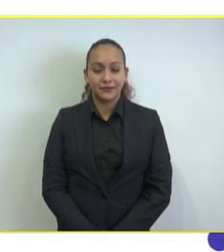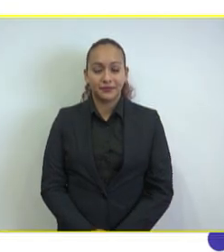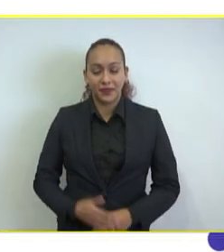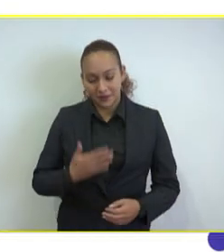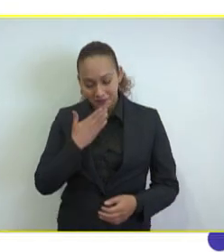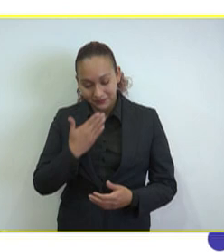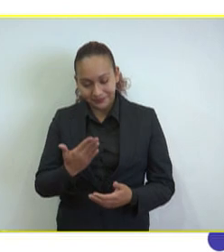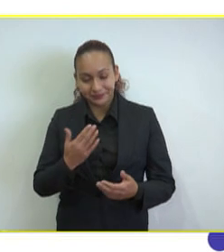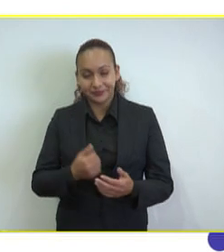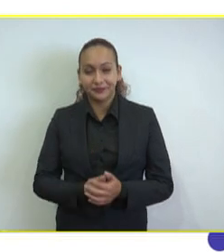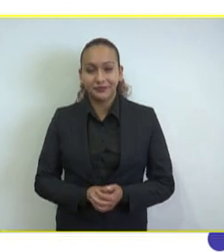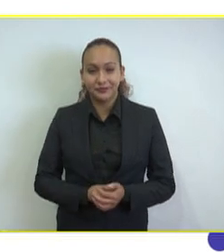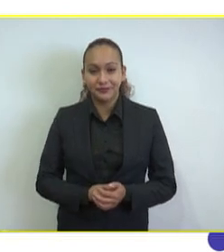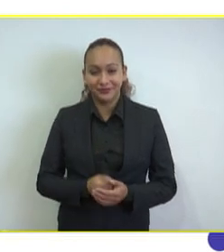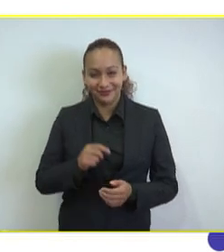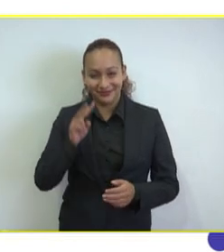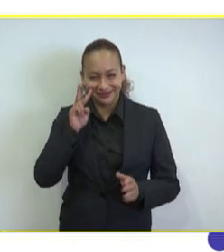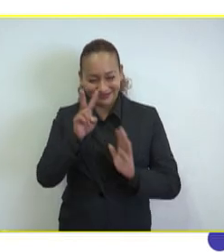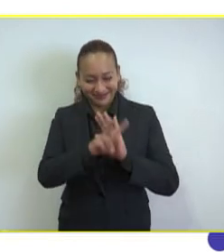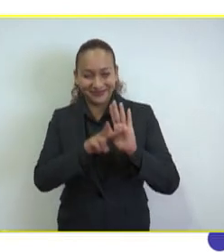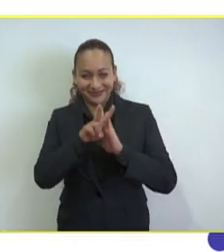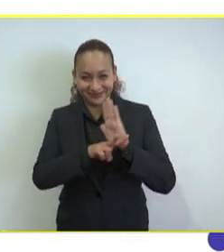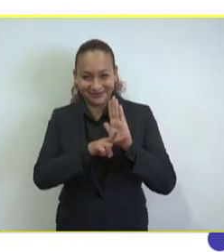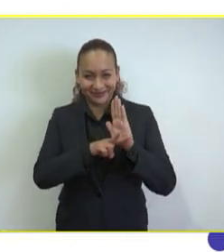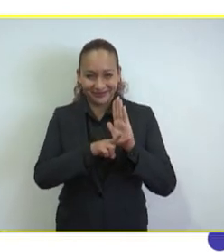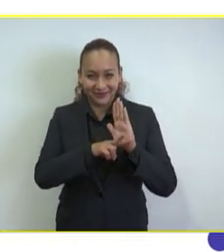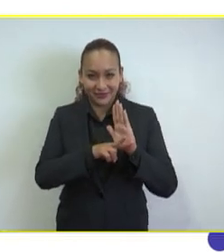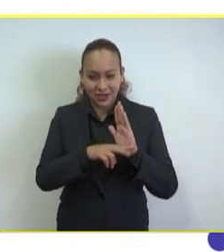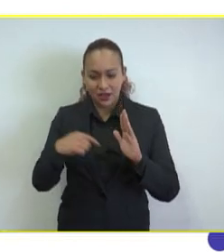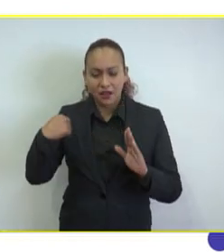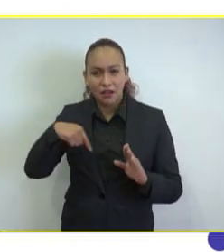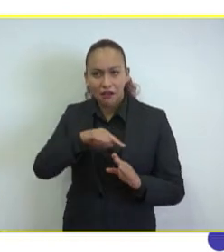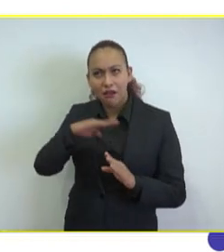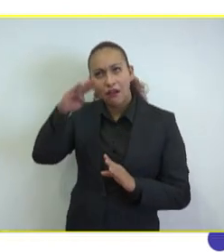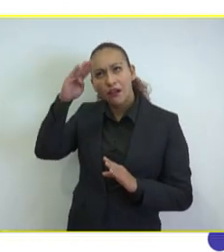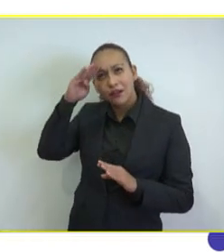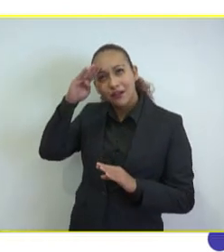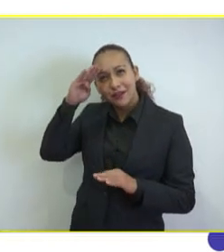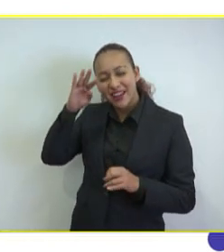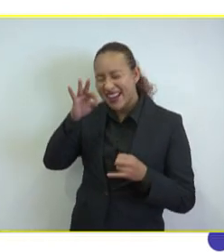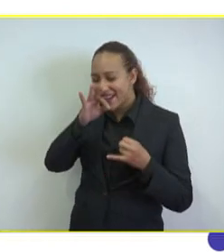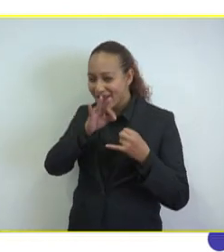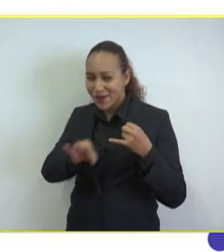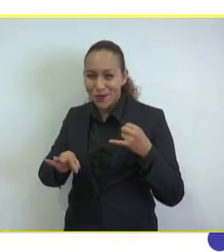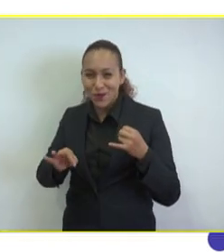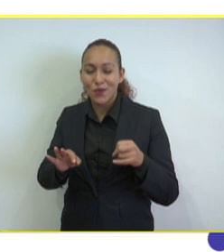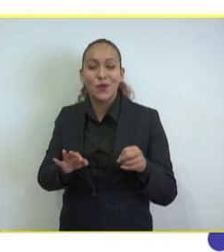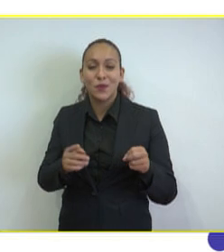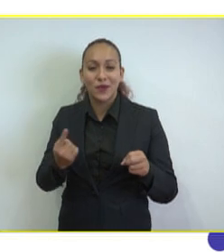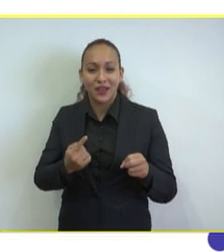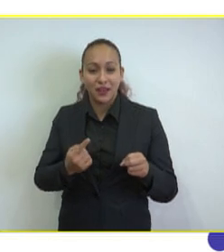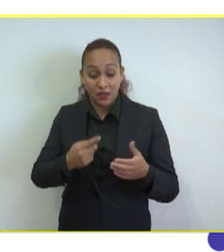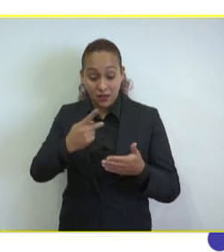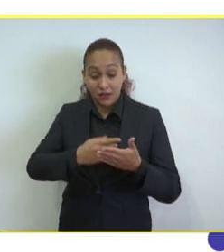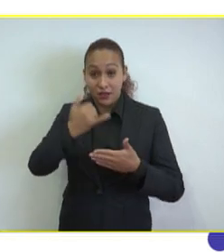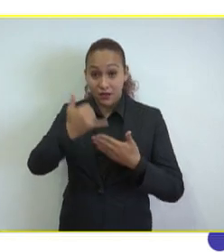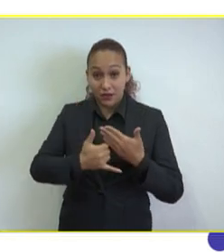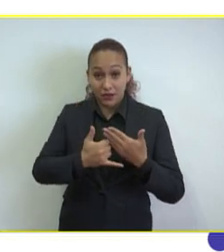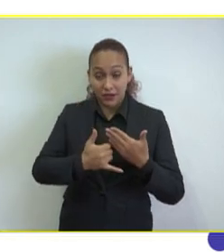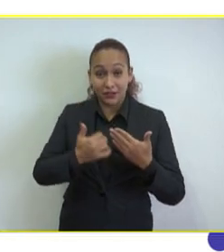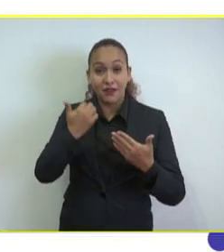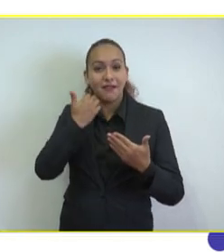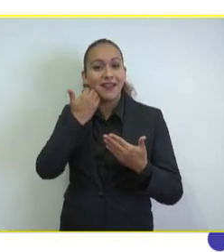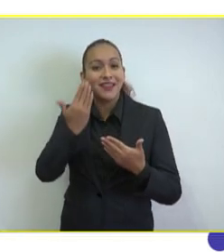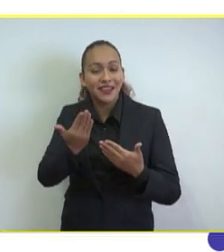Mencionar como terminamos el video, que concluimos que este proyecto queremos que sea un referente,